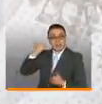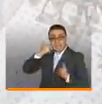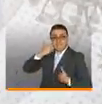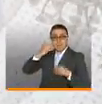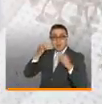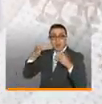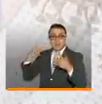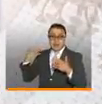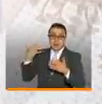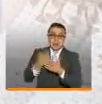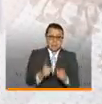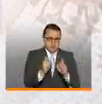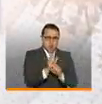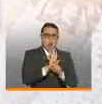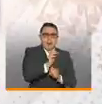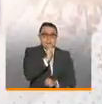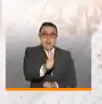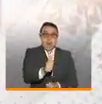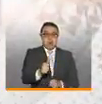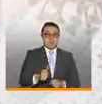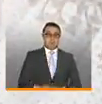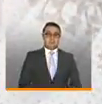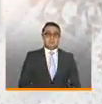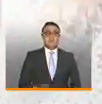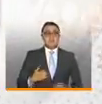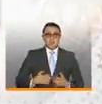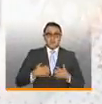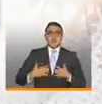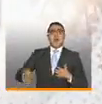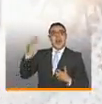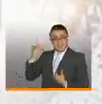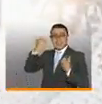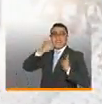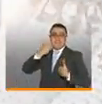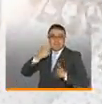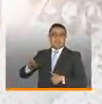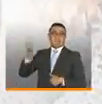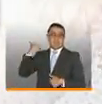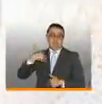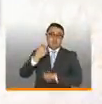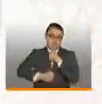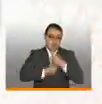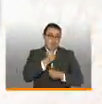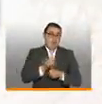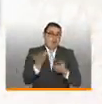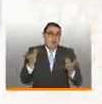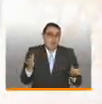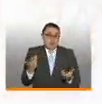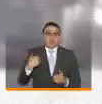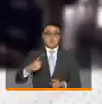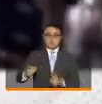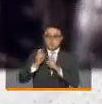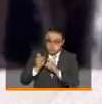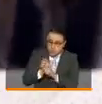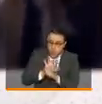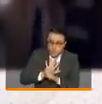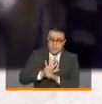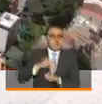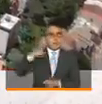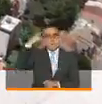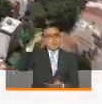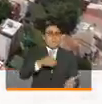Sí, yo sentí mucho miedo porque tengo unas enfermedades preexistentes y debido a mi edad, yo creí que ese